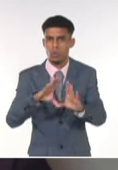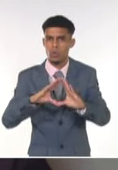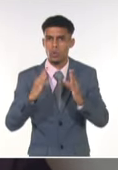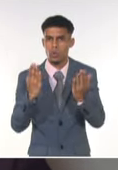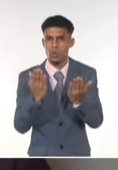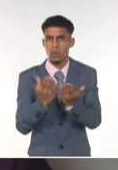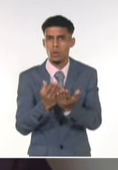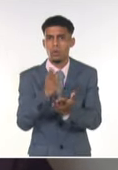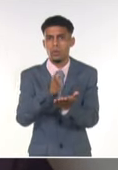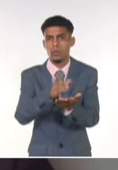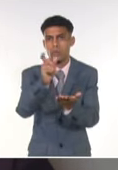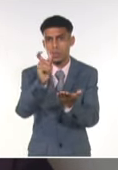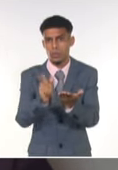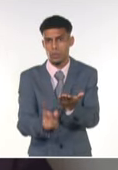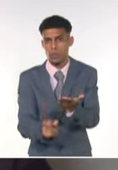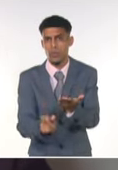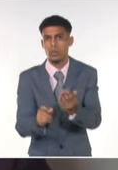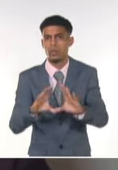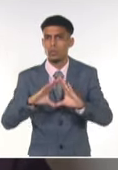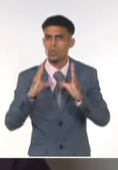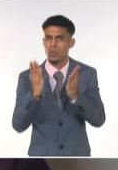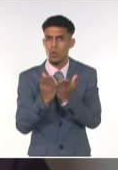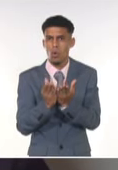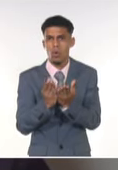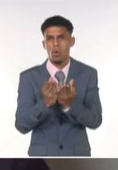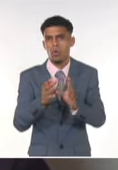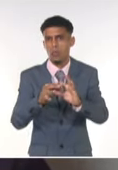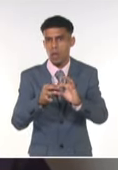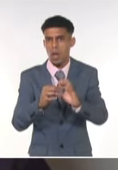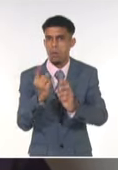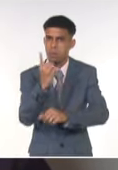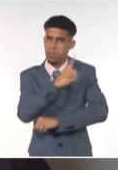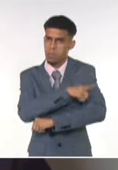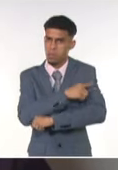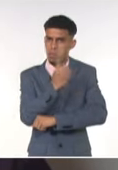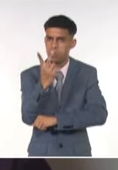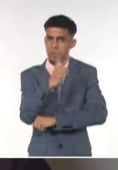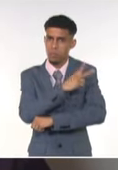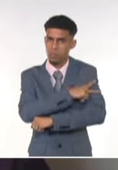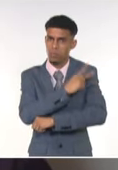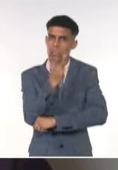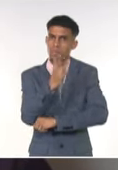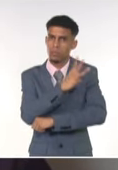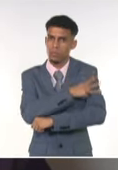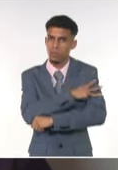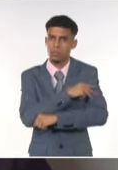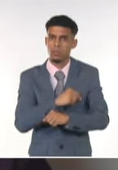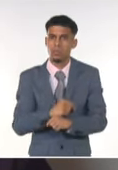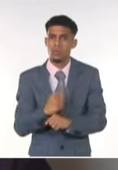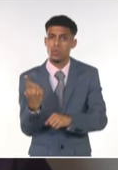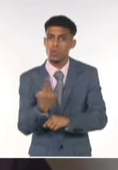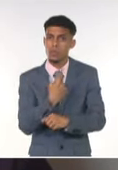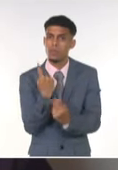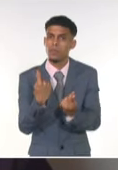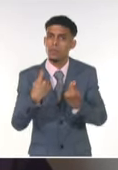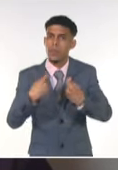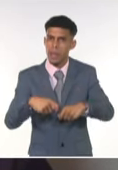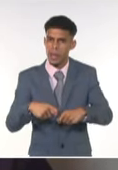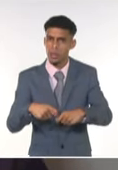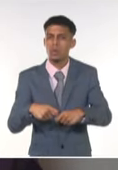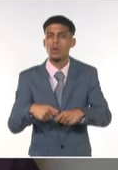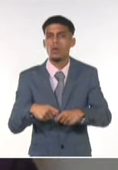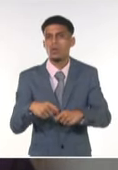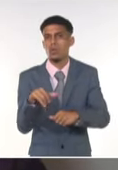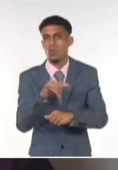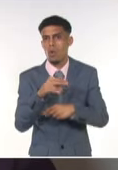los estudiantes de todos los grados de la enseñanza general, es un acontecimiento que tenemos todo el derecho de celebrar y el deber